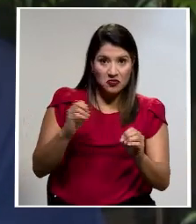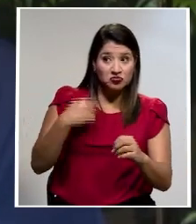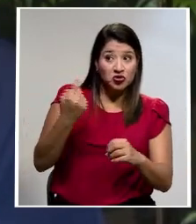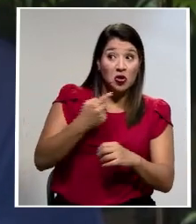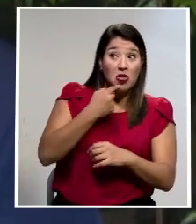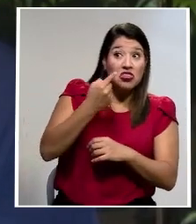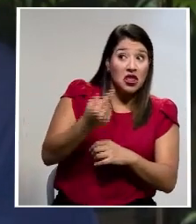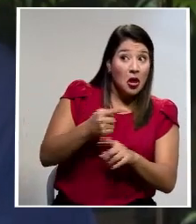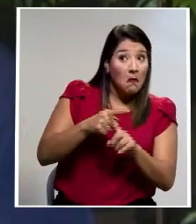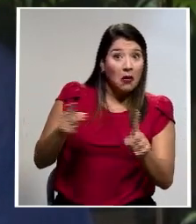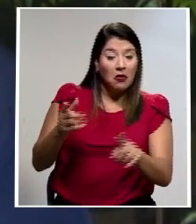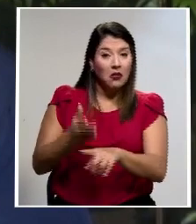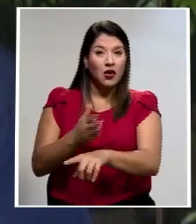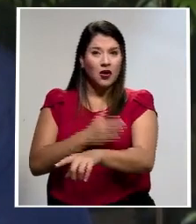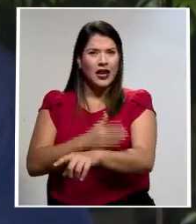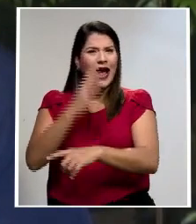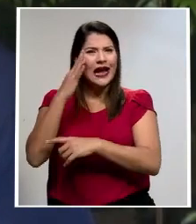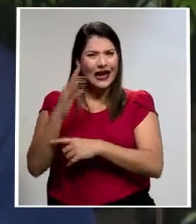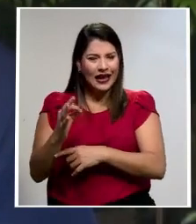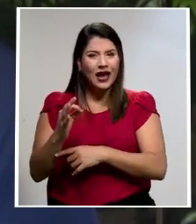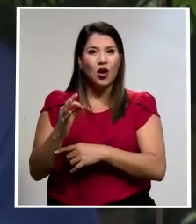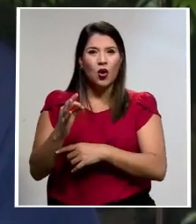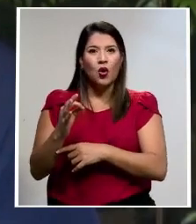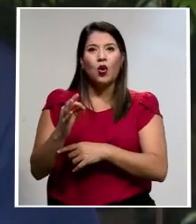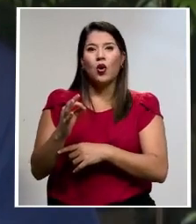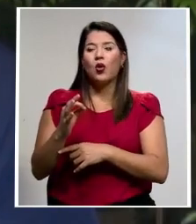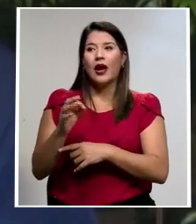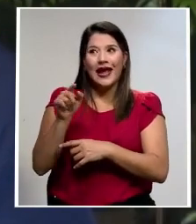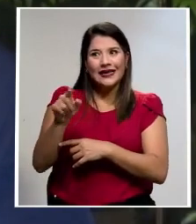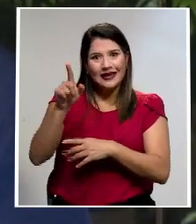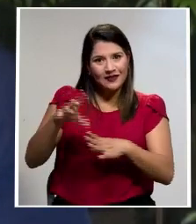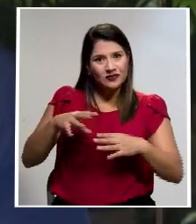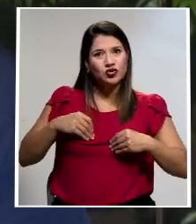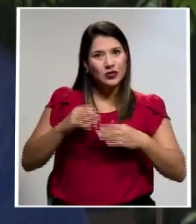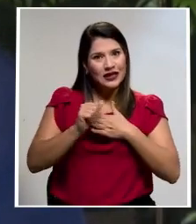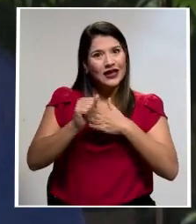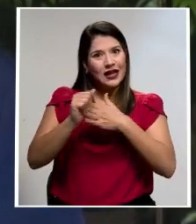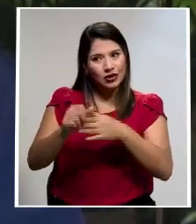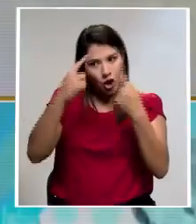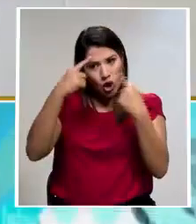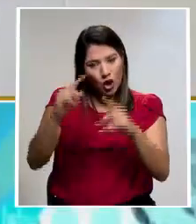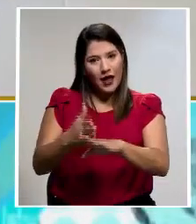que esa respuesta debe venir desde el ejercicio de liderazgo que ella tiene a su cargo.